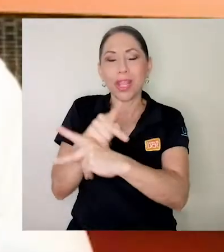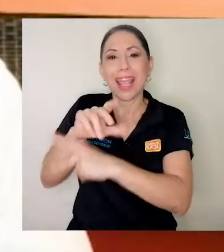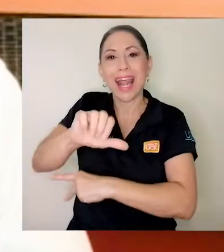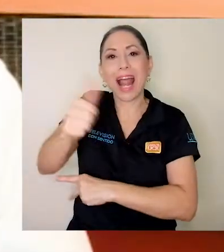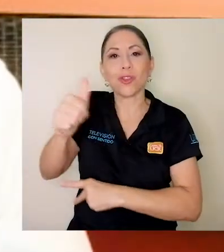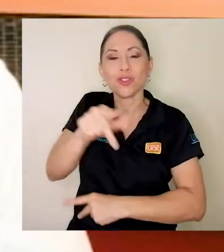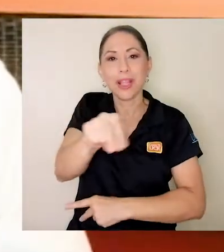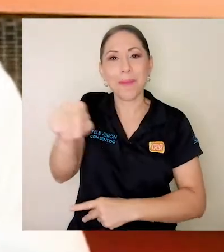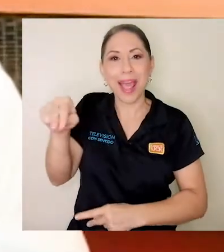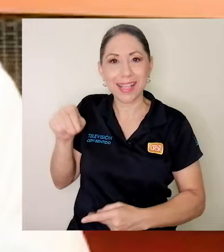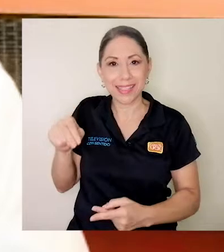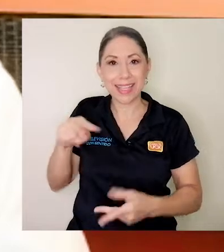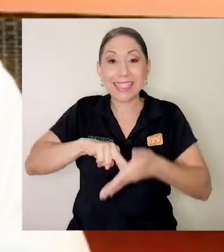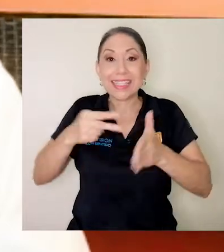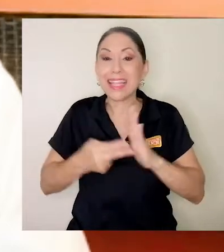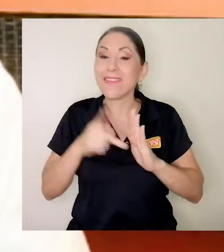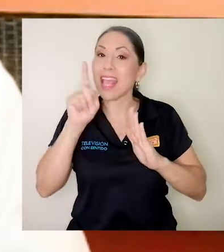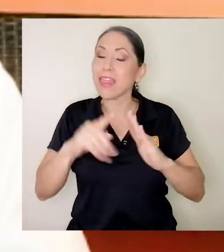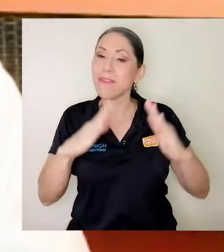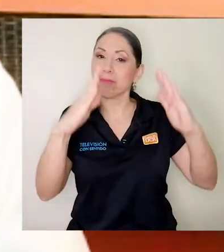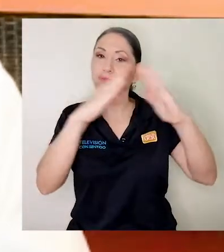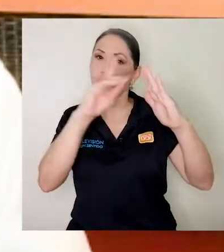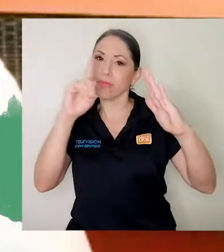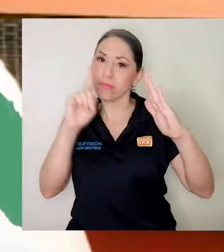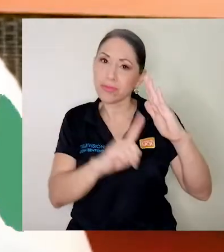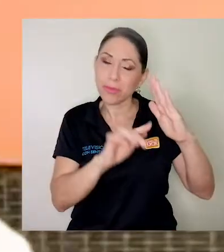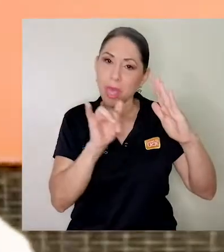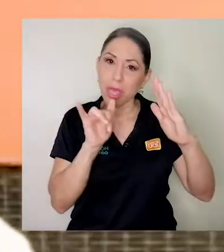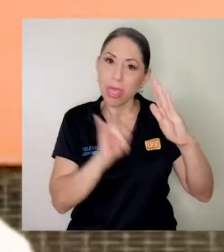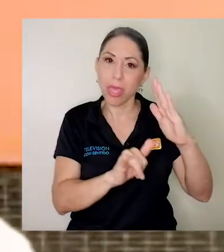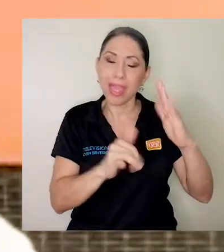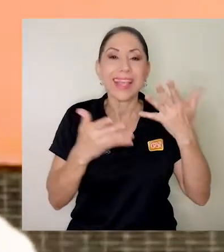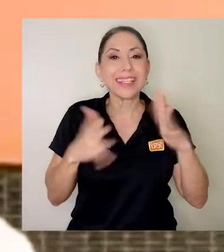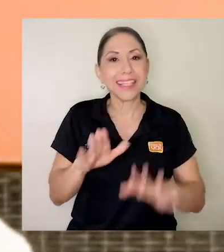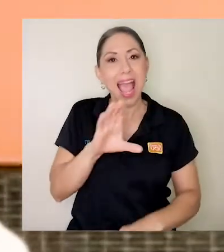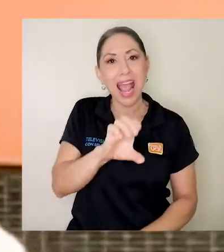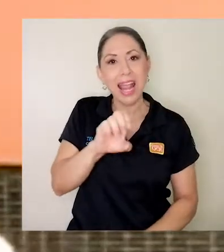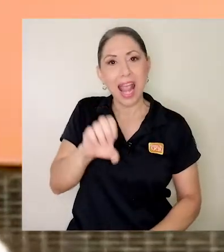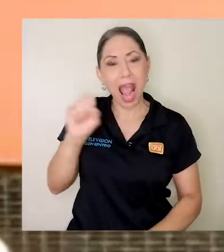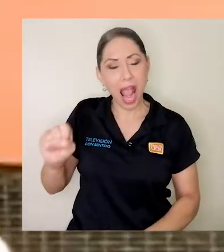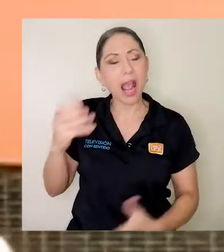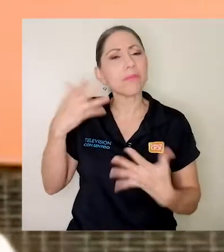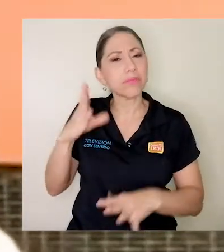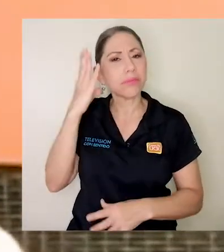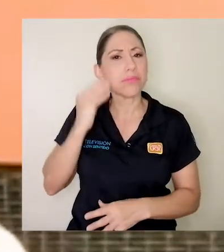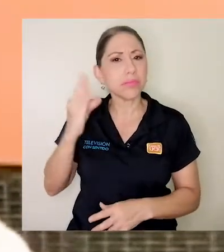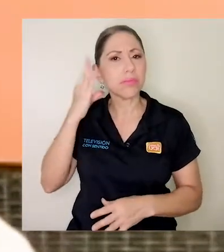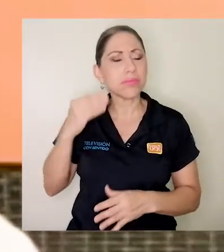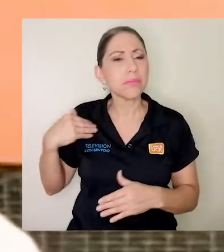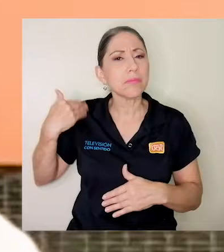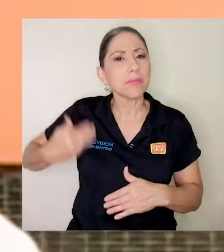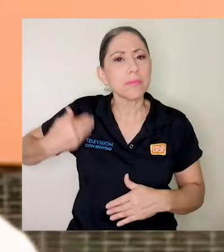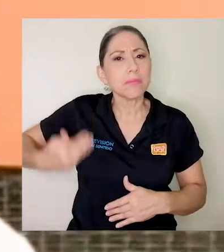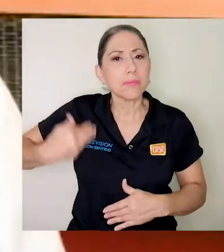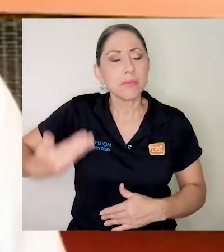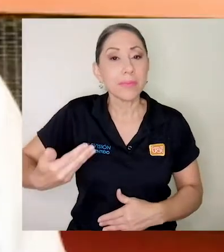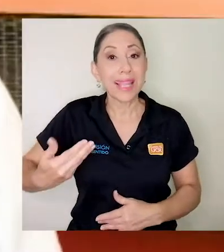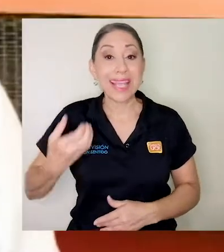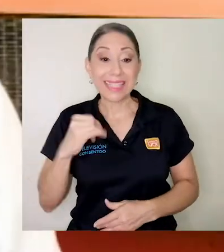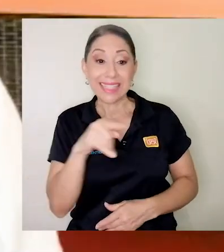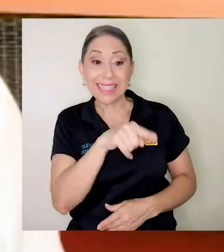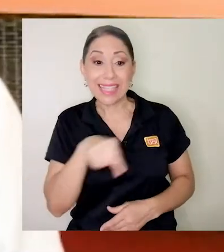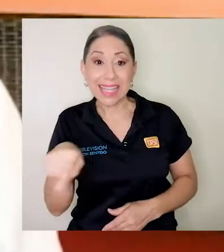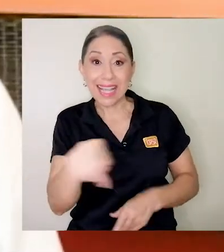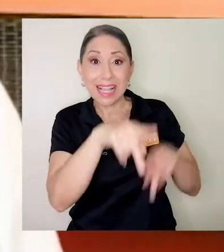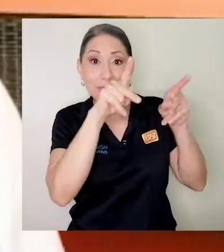demás. Es decir, van a tener que ser aislados. Y ya la caja lo ha vivido repetidamente. Y